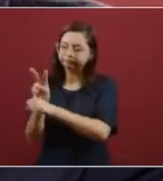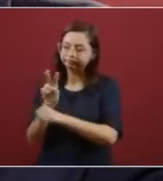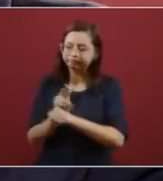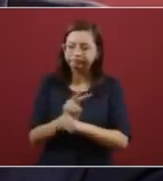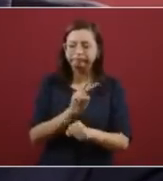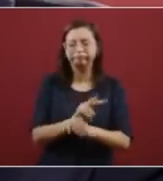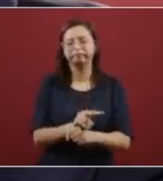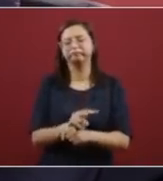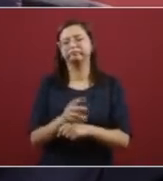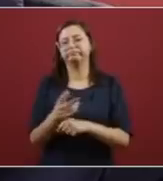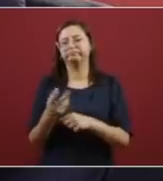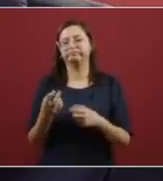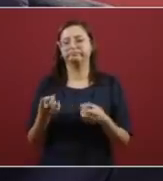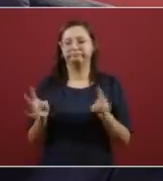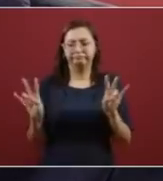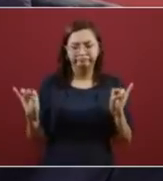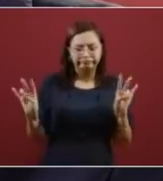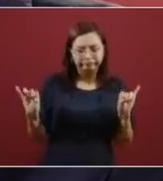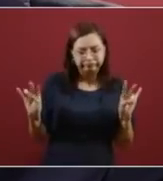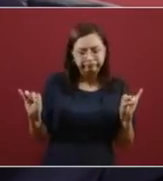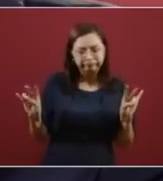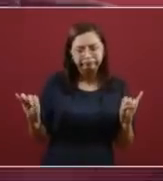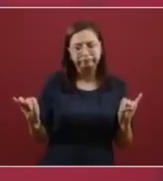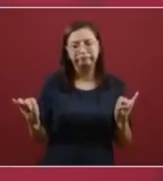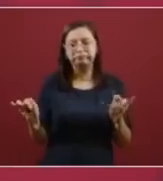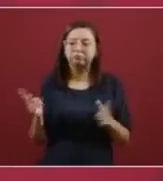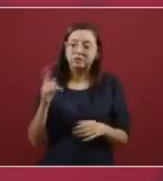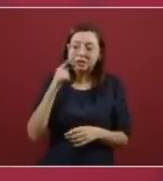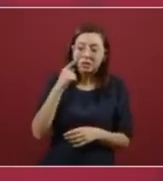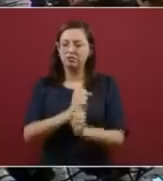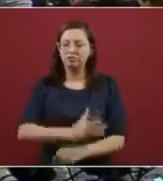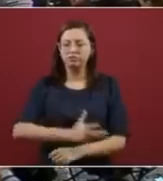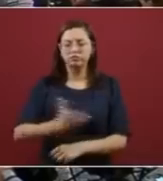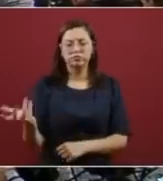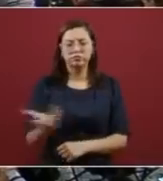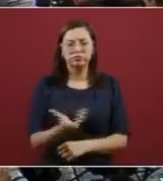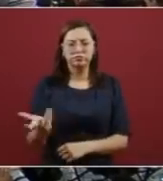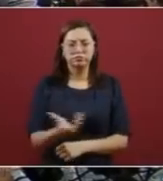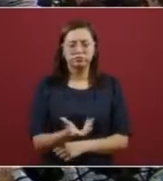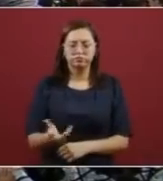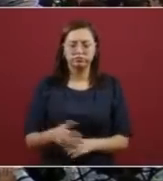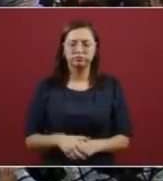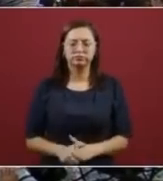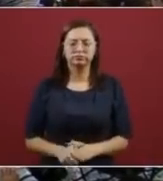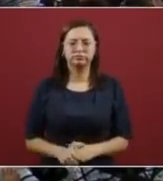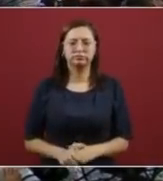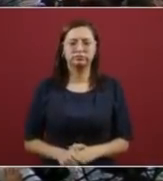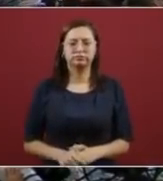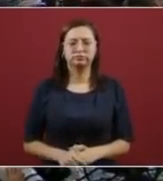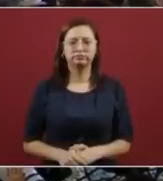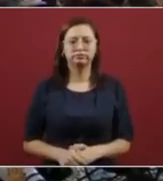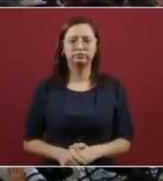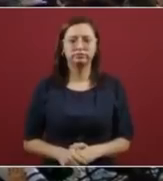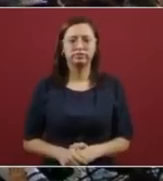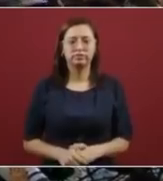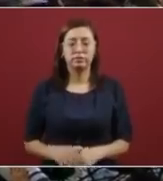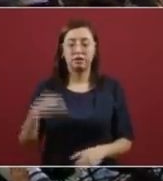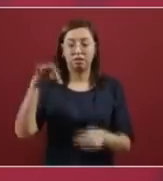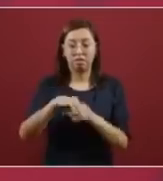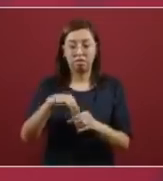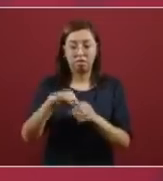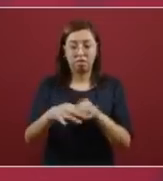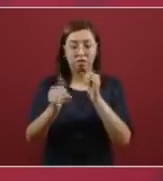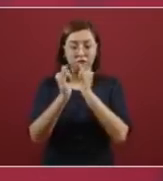y que no se hagan de la vista gorda, que no haya fraude